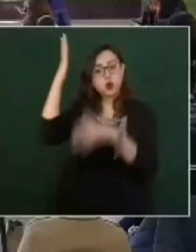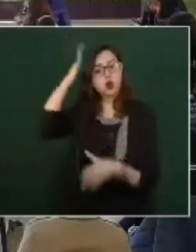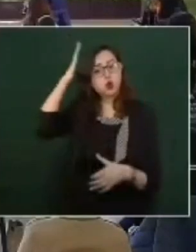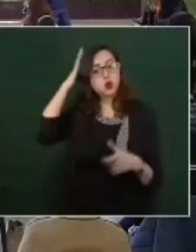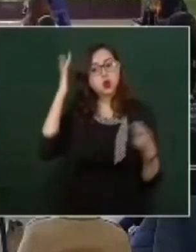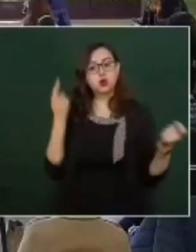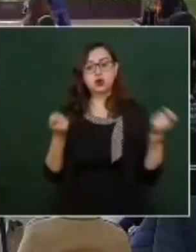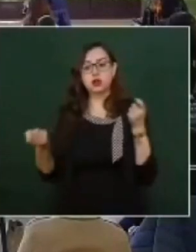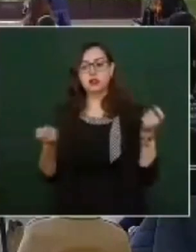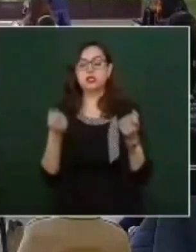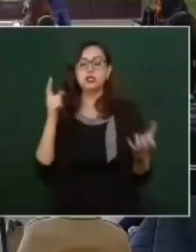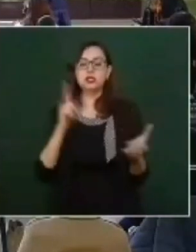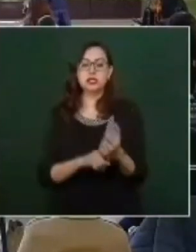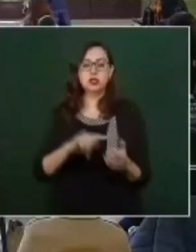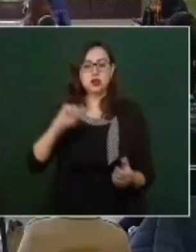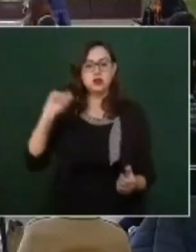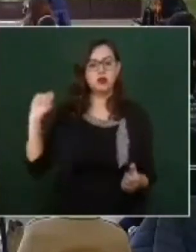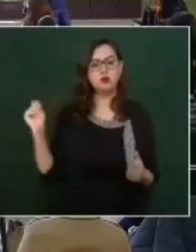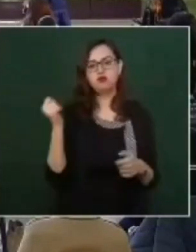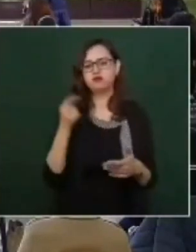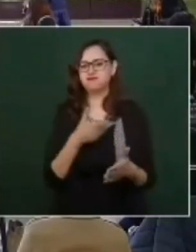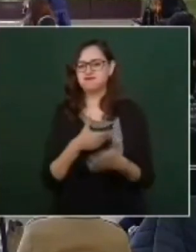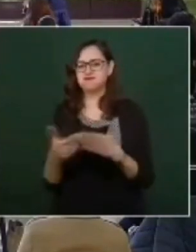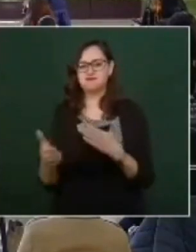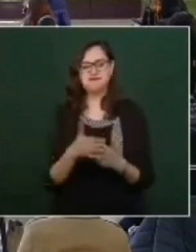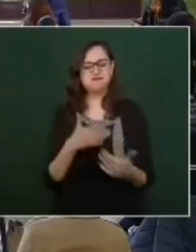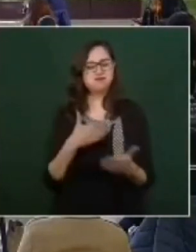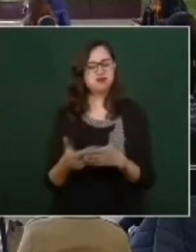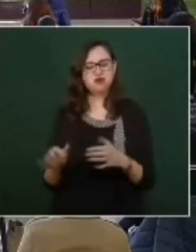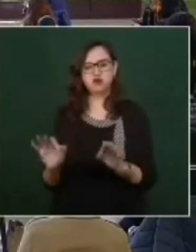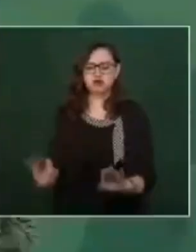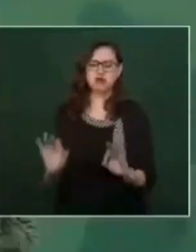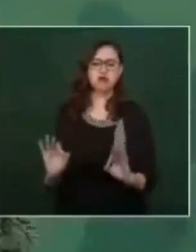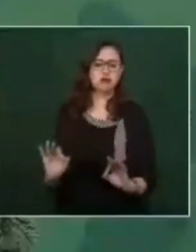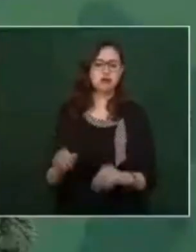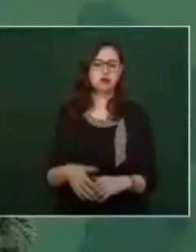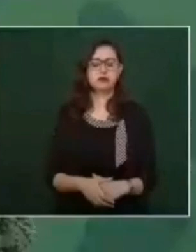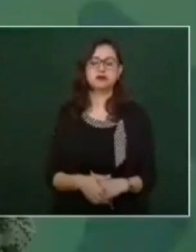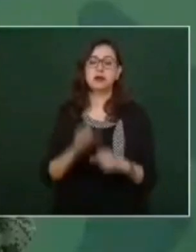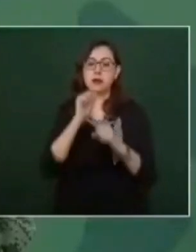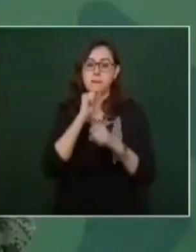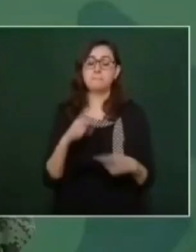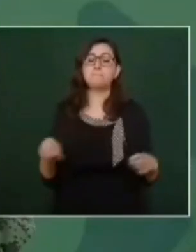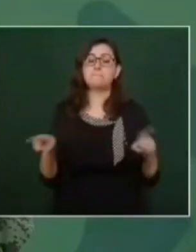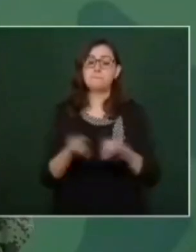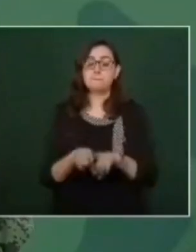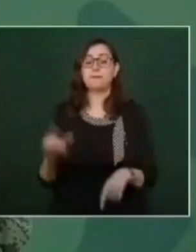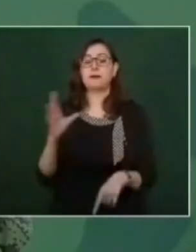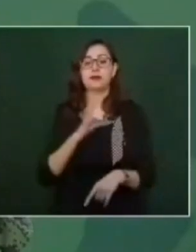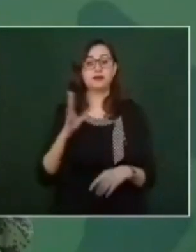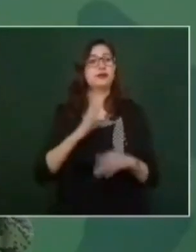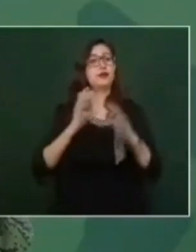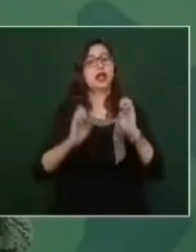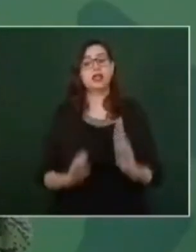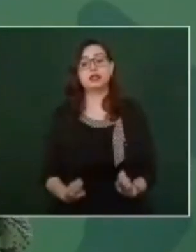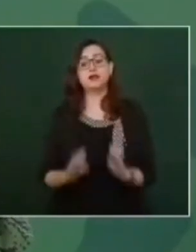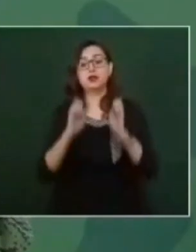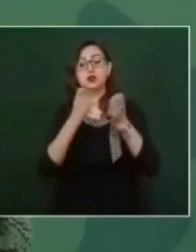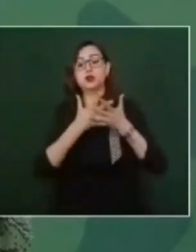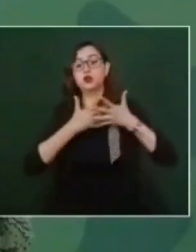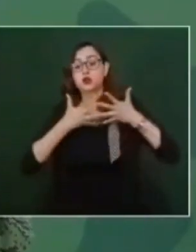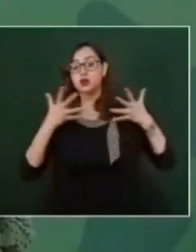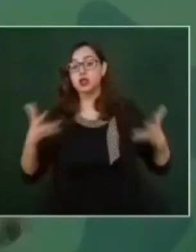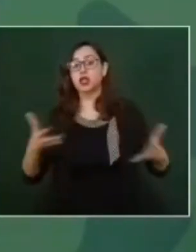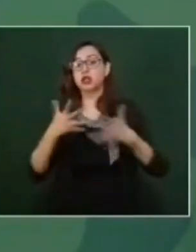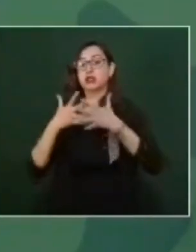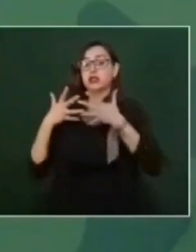tener un aeropuerto de clase mundial. Tenemos amplias instalaciones y vialidades perfectamente delimitadas por un